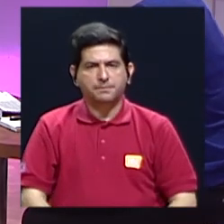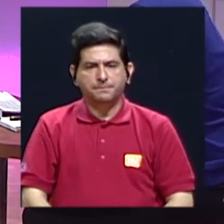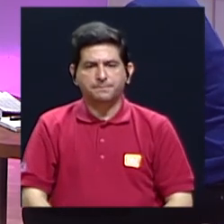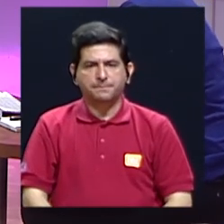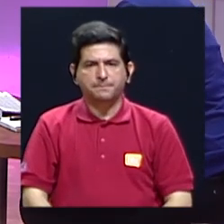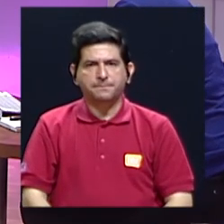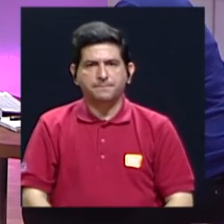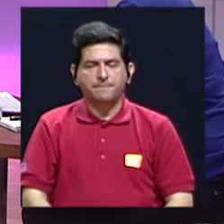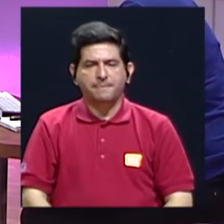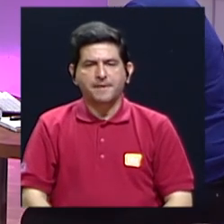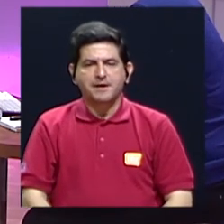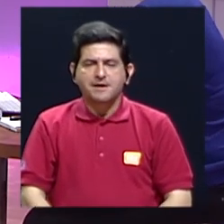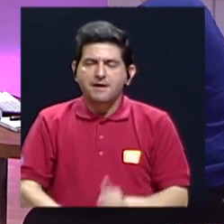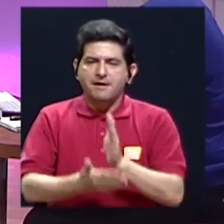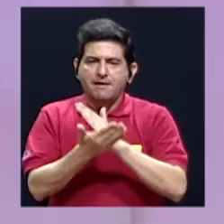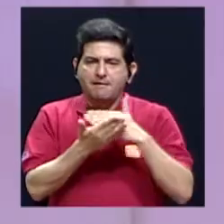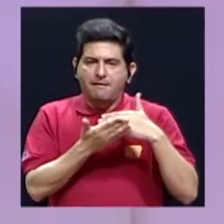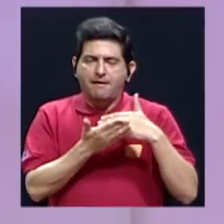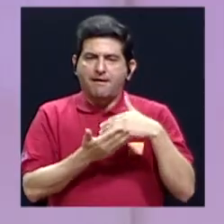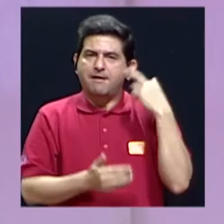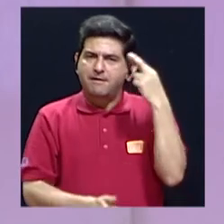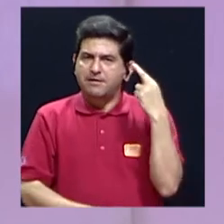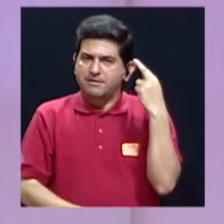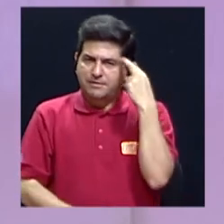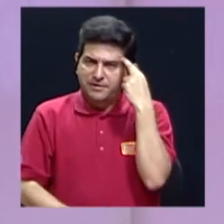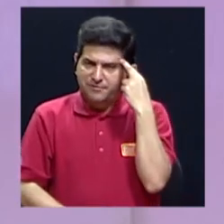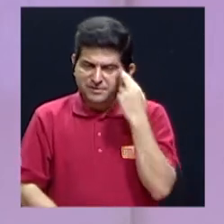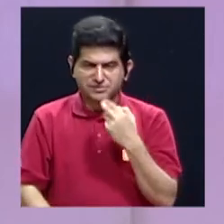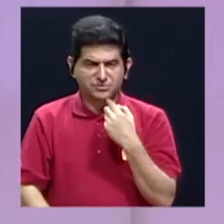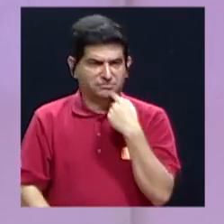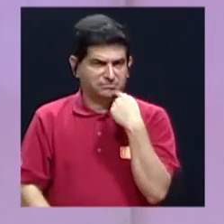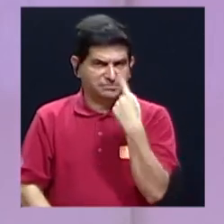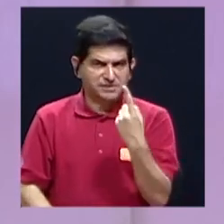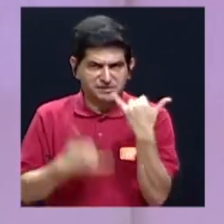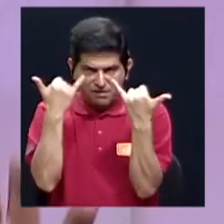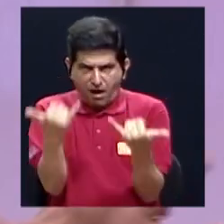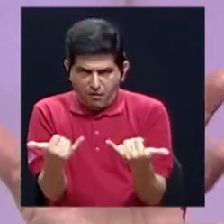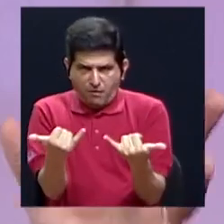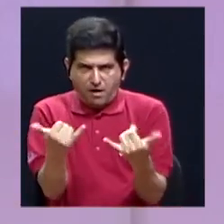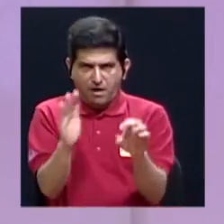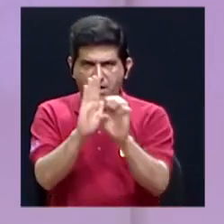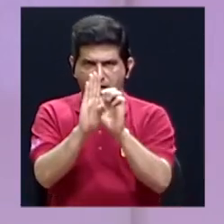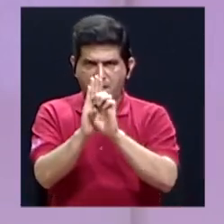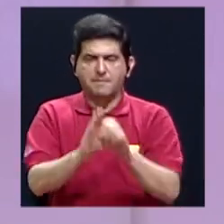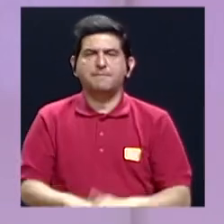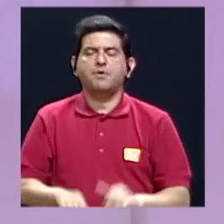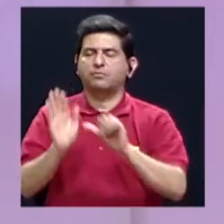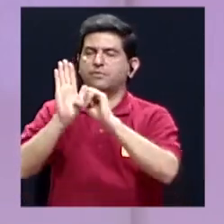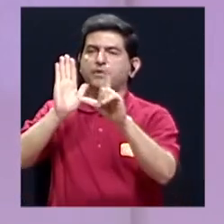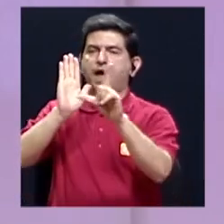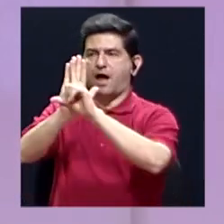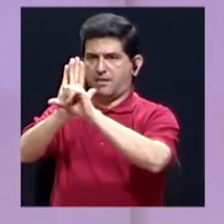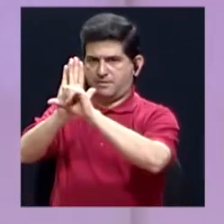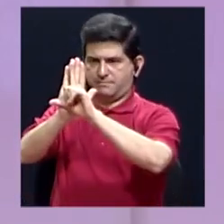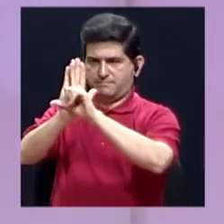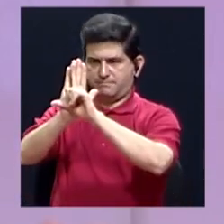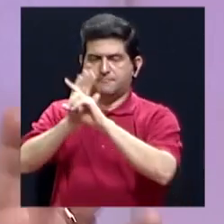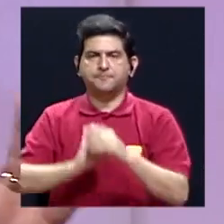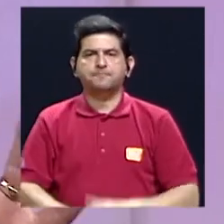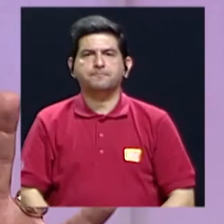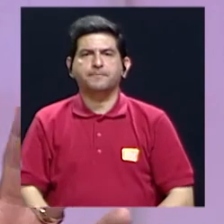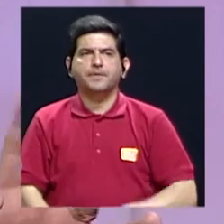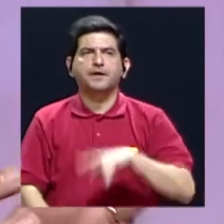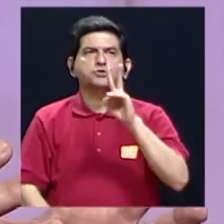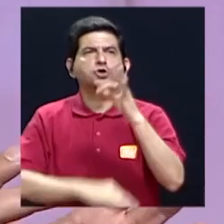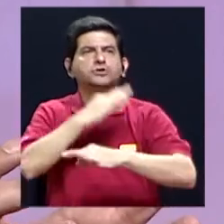Bueno, algunas de las razones que se están presentando en este momento, por ejemplo, en el ámbito de la Asamblea Legislativa, pueden ser